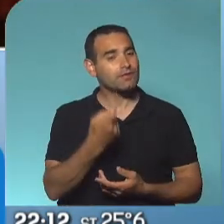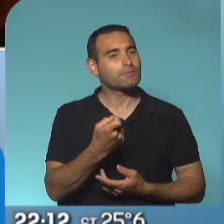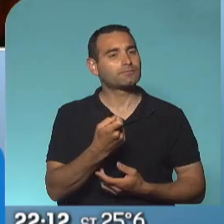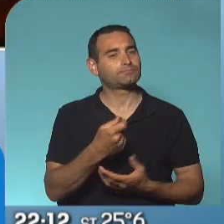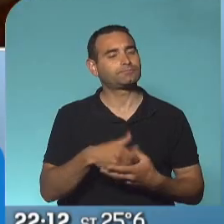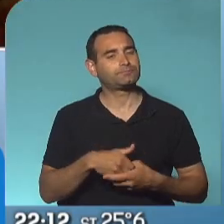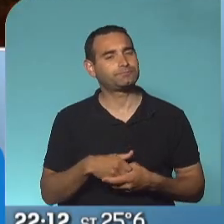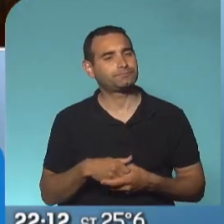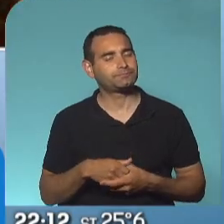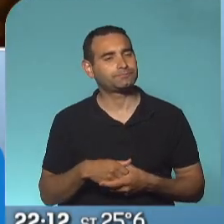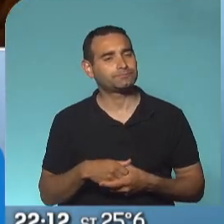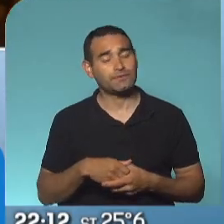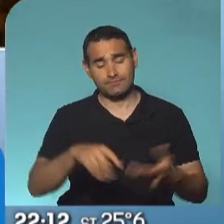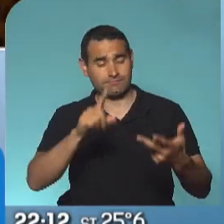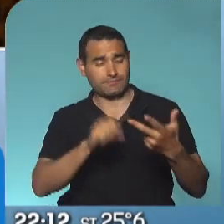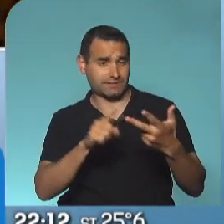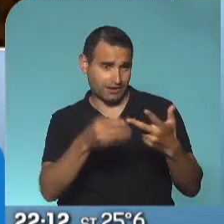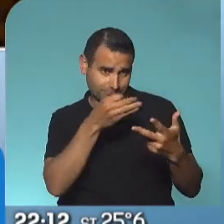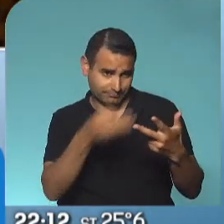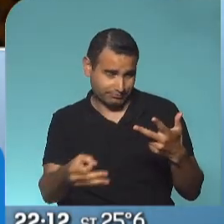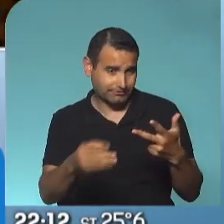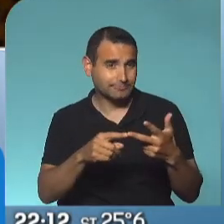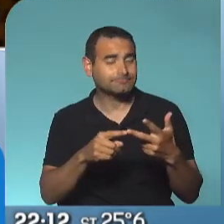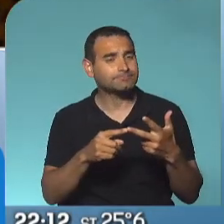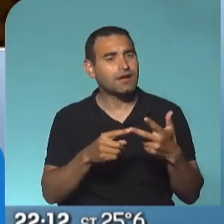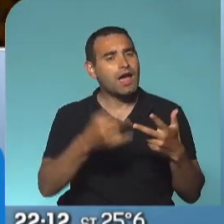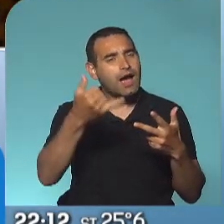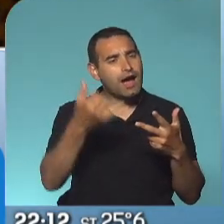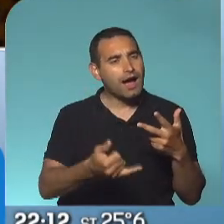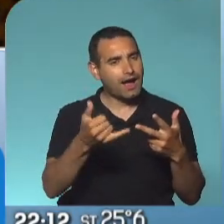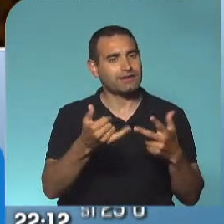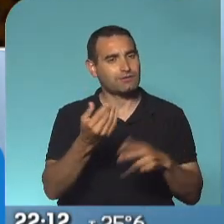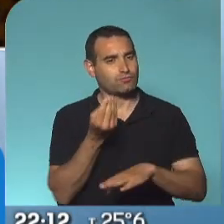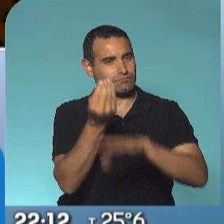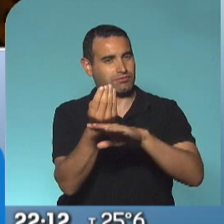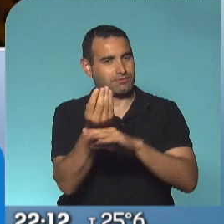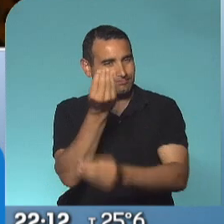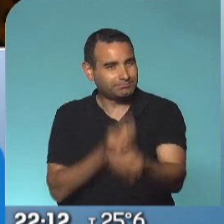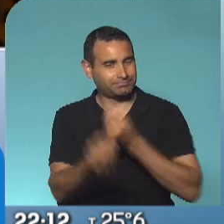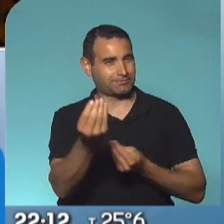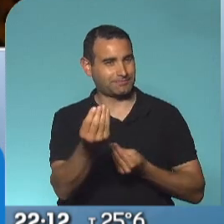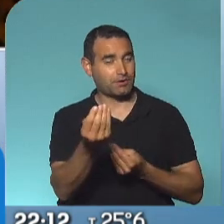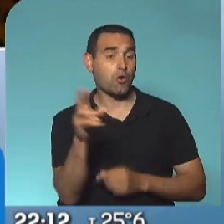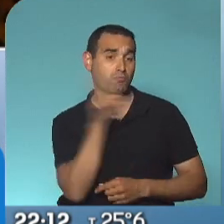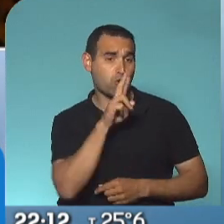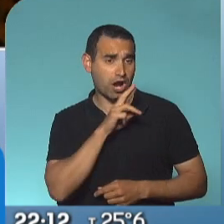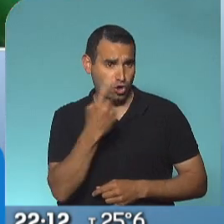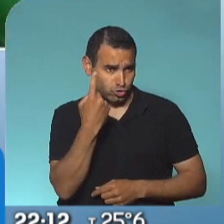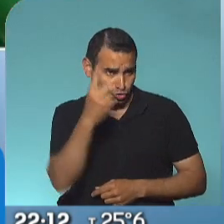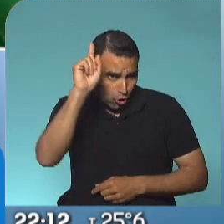el debate. Y la tercera variable es que hay una sustitución de la autoridad. La autoproclamada